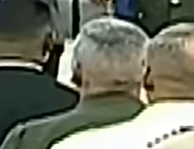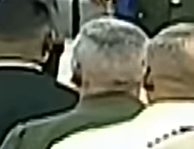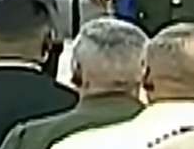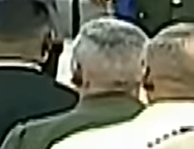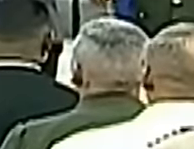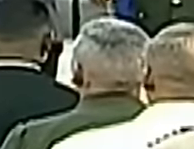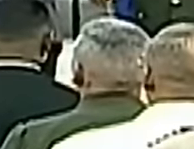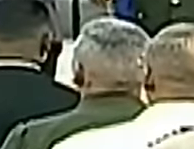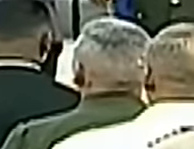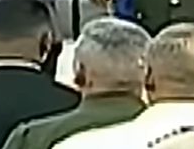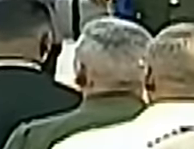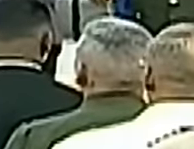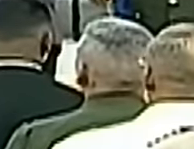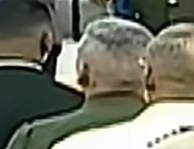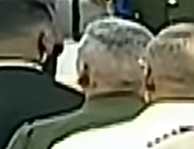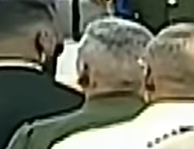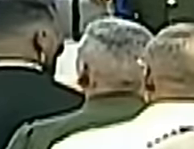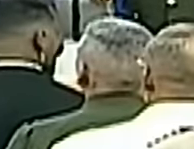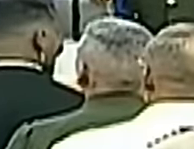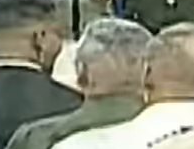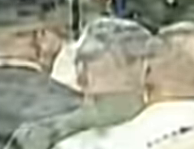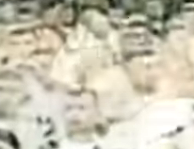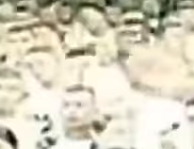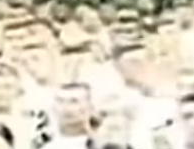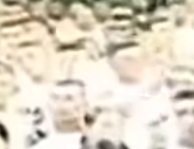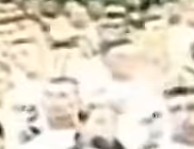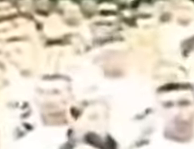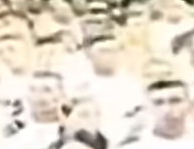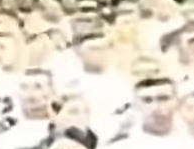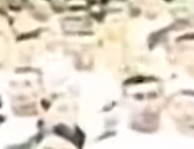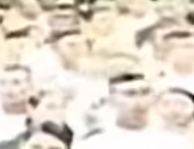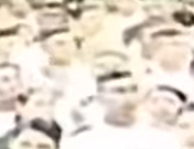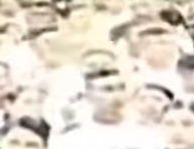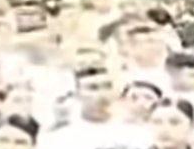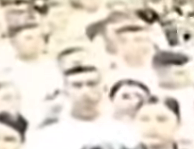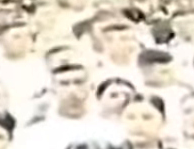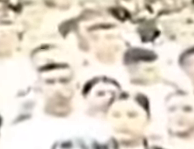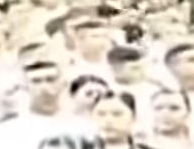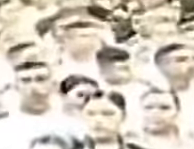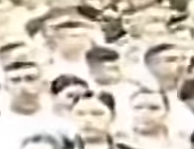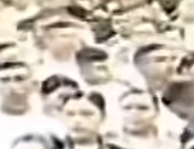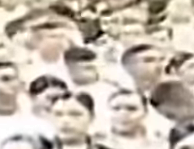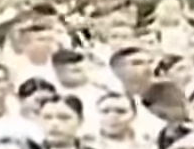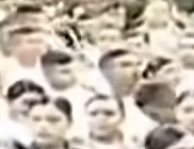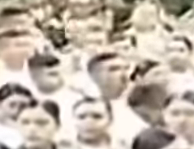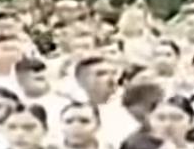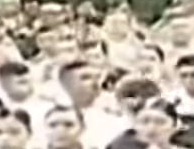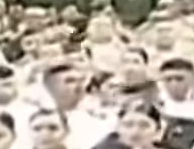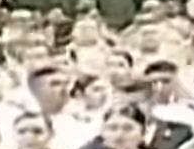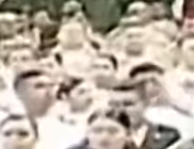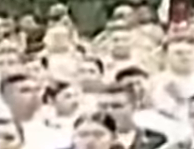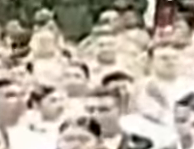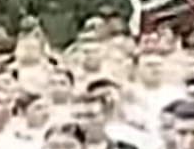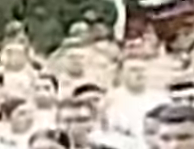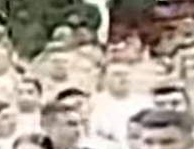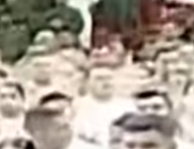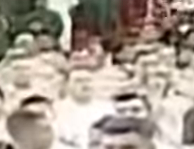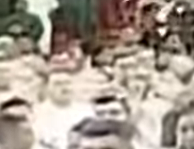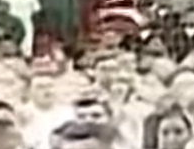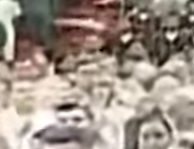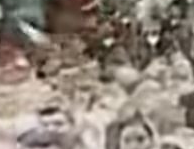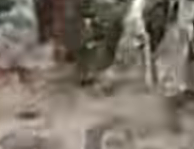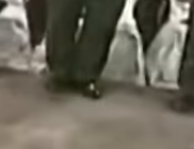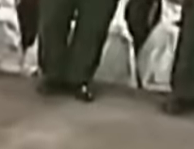gran transformación que hizo el comandante Chávez con su gran revolución. Y